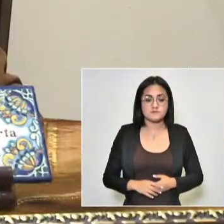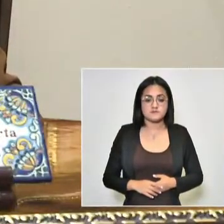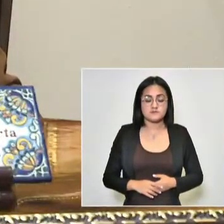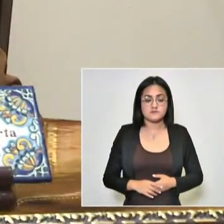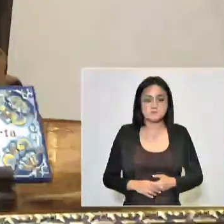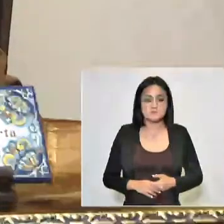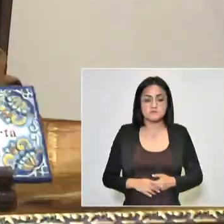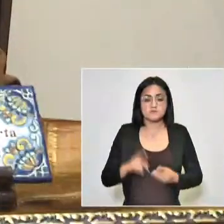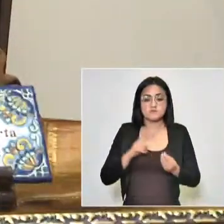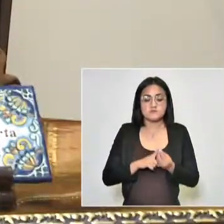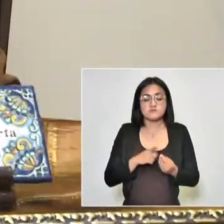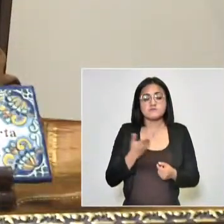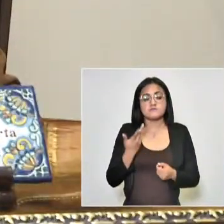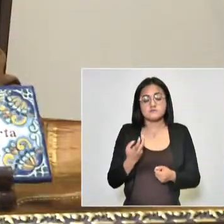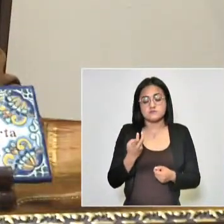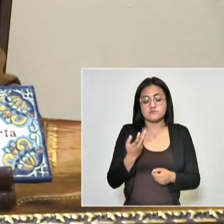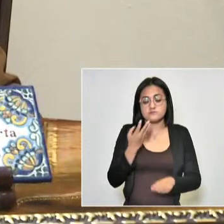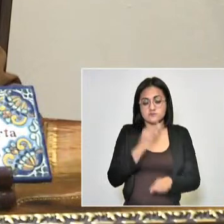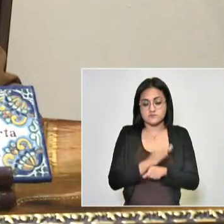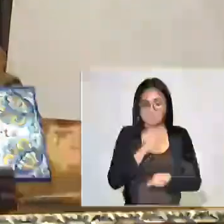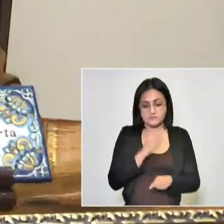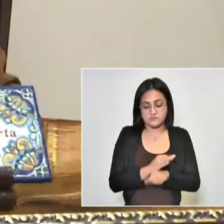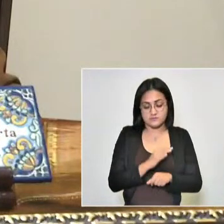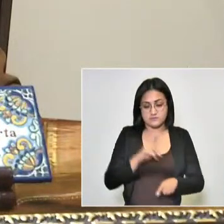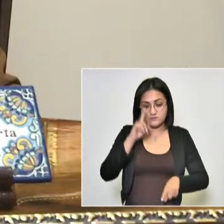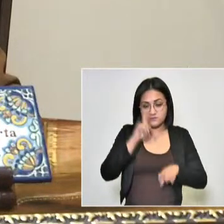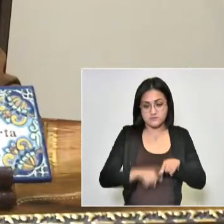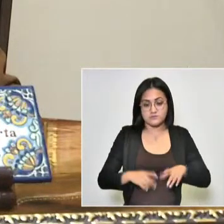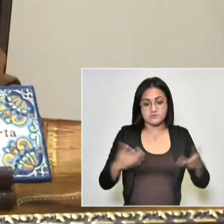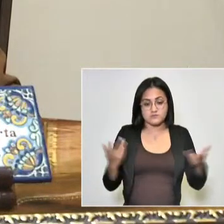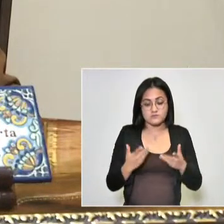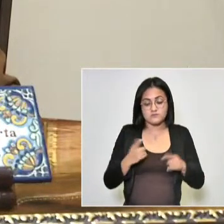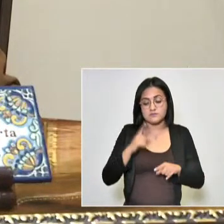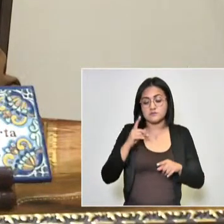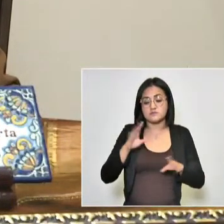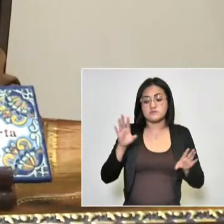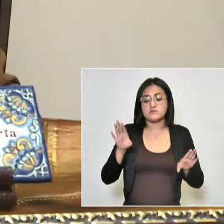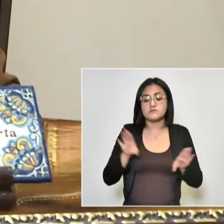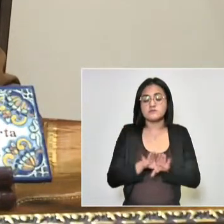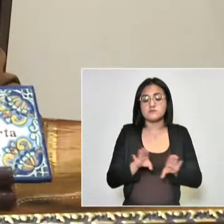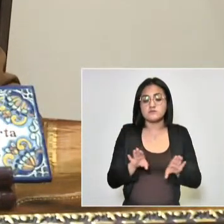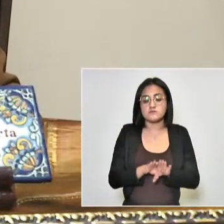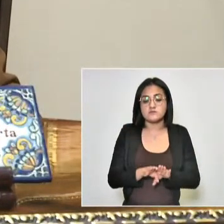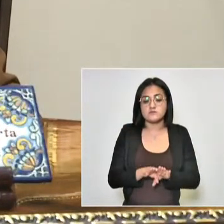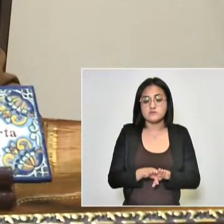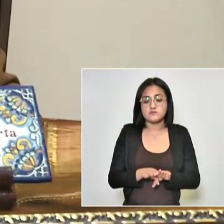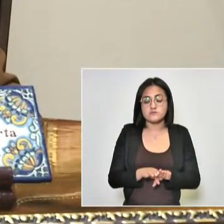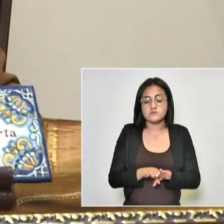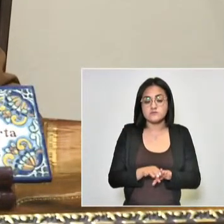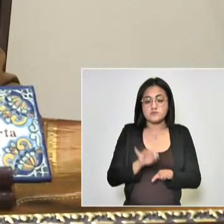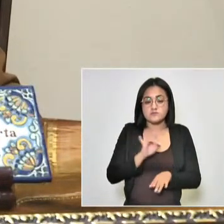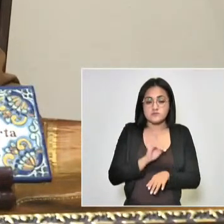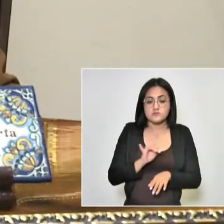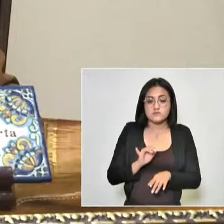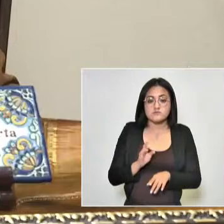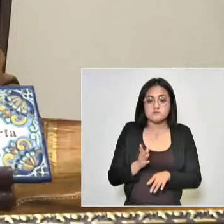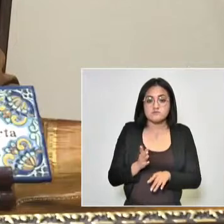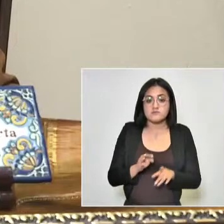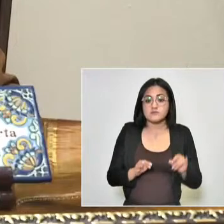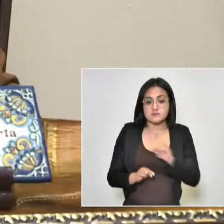en donde los radicalismos se hicieron a un lado como propósito en sí de la política de izquierda.